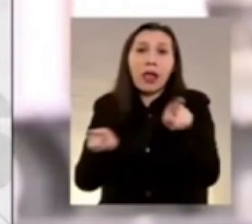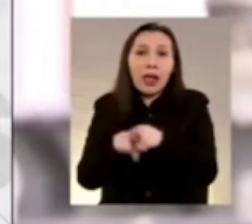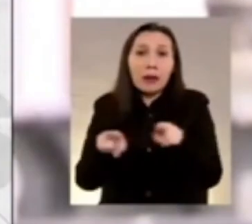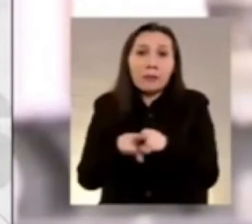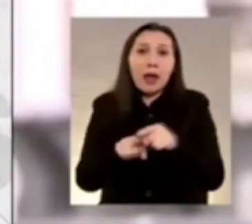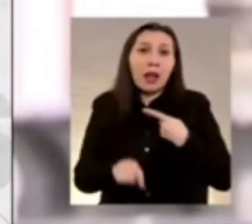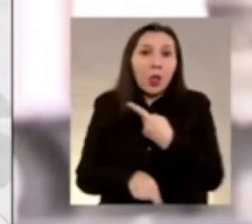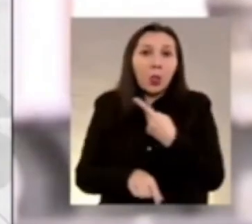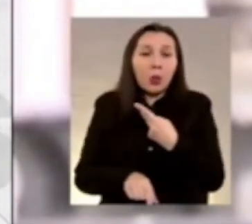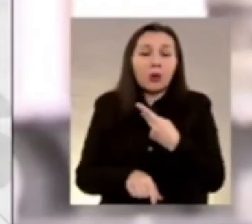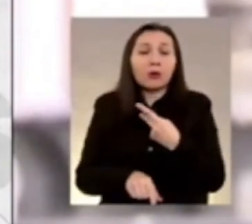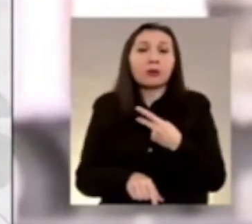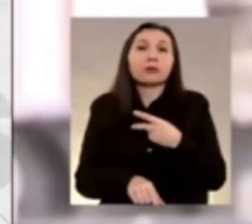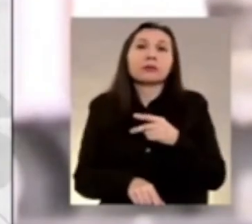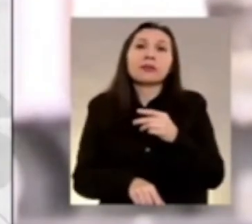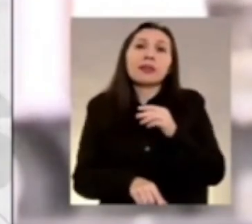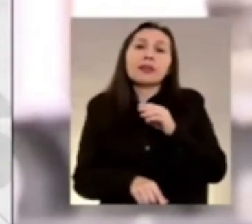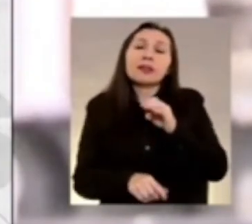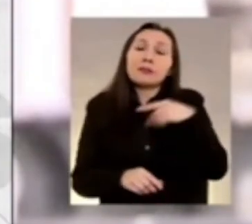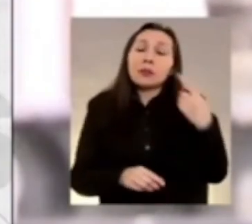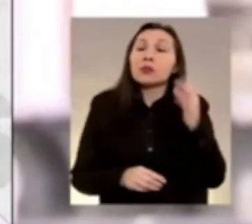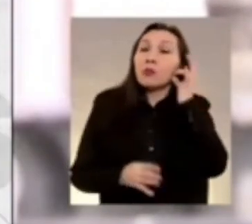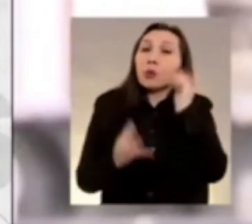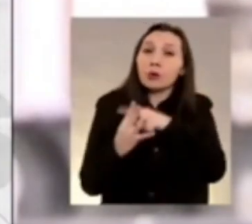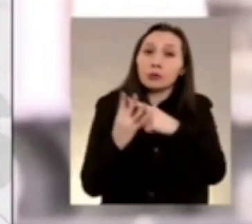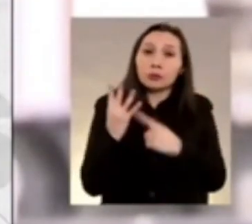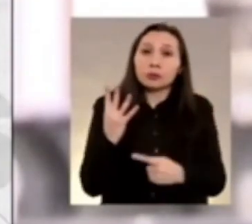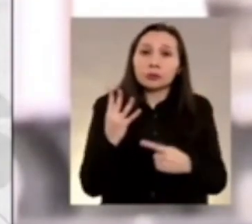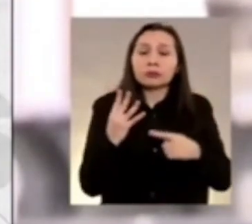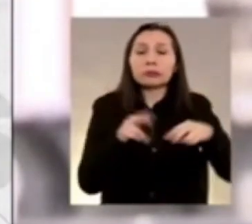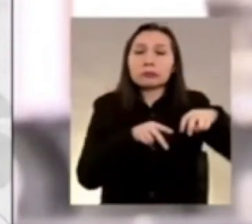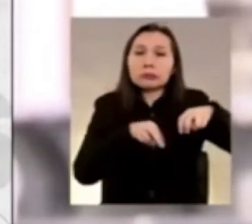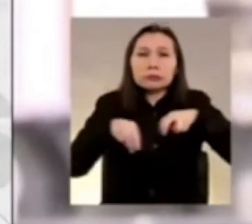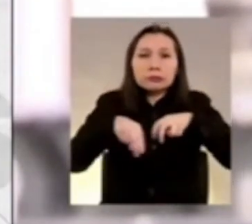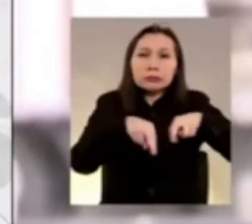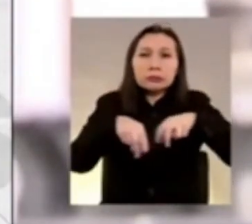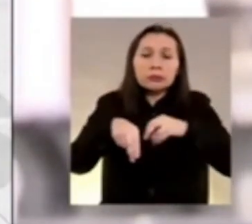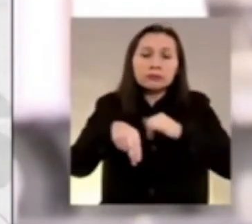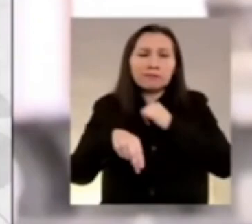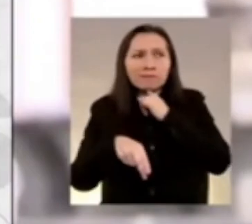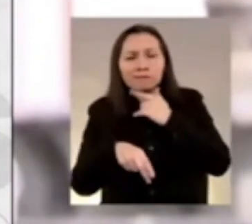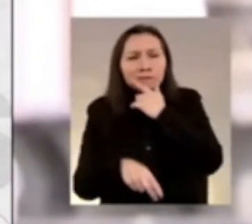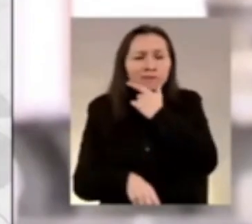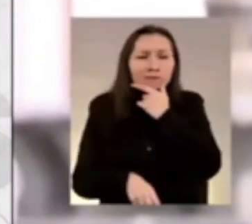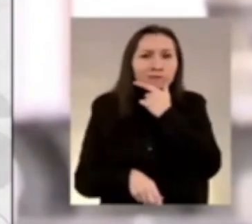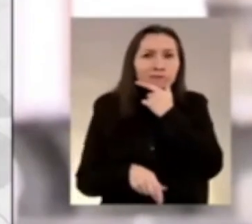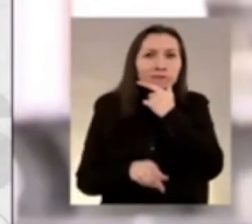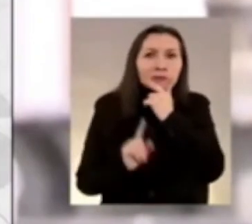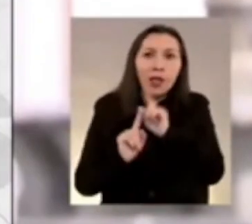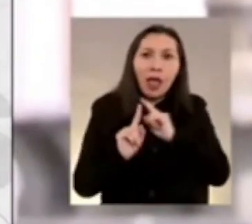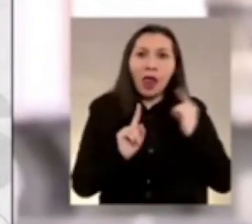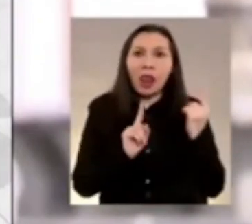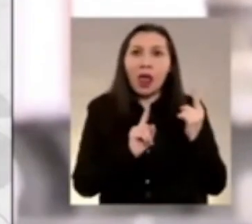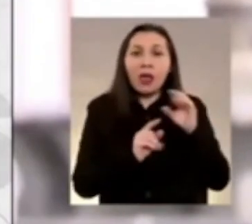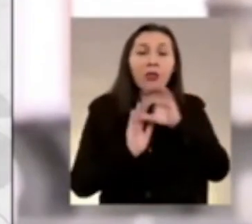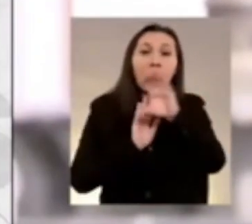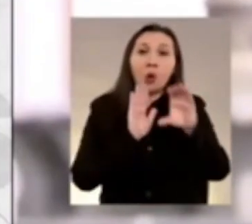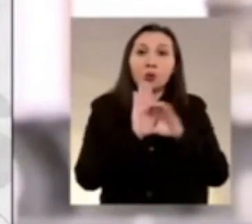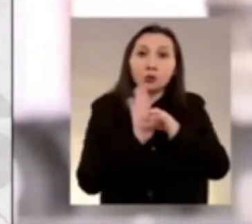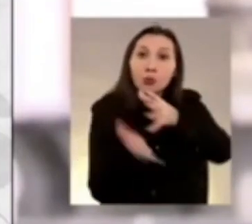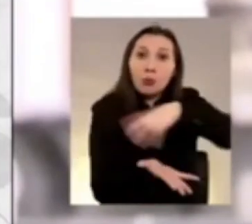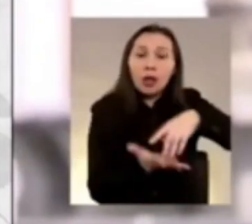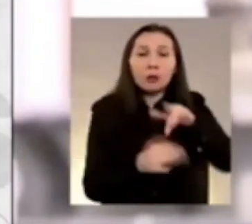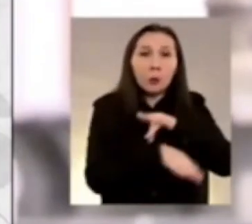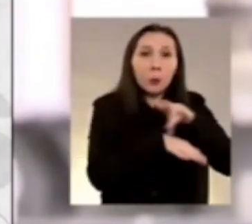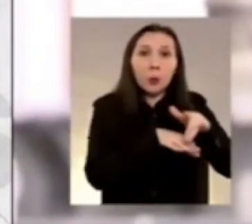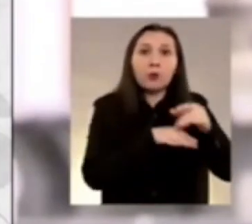Beatriz, Frida Modak y Nancy Julián, caminamos aún incrédulas por el costado de esta plaza desierta, porque